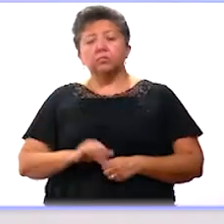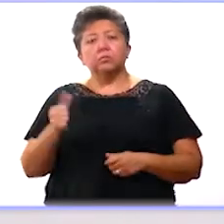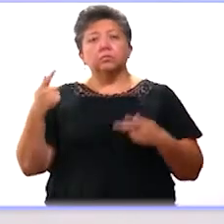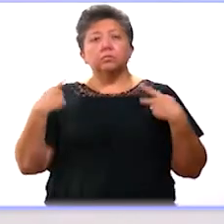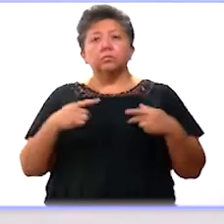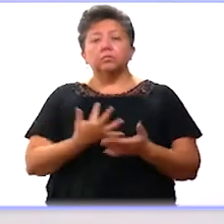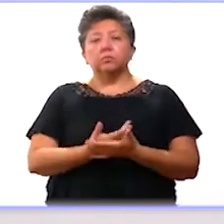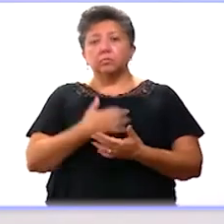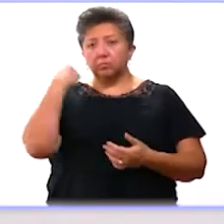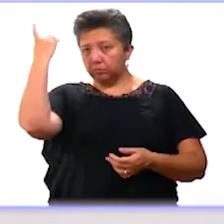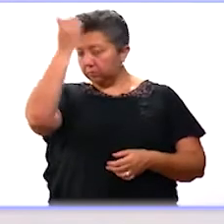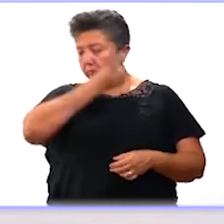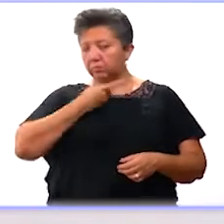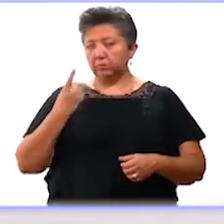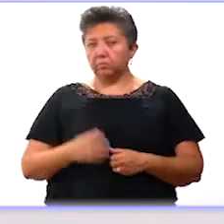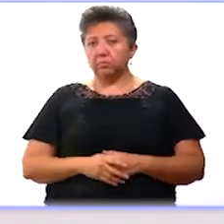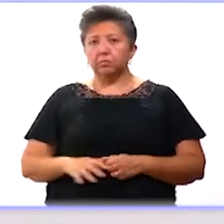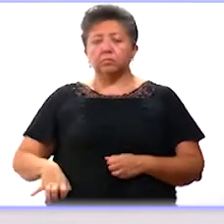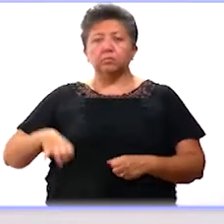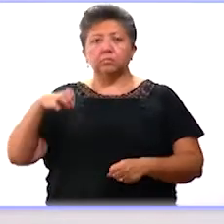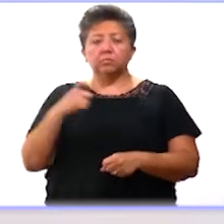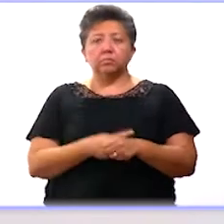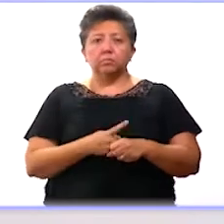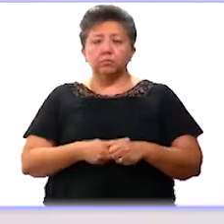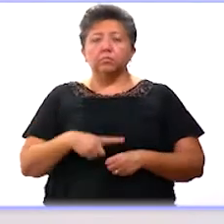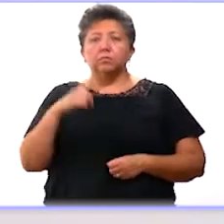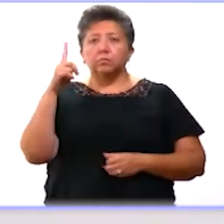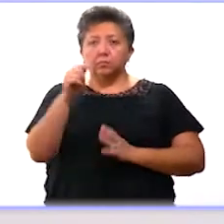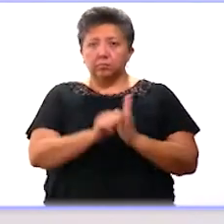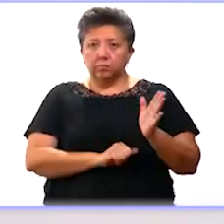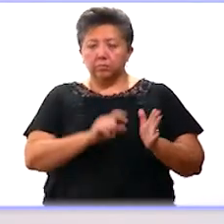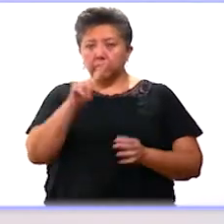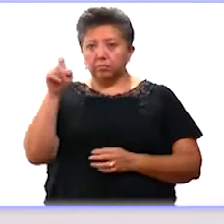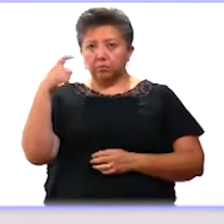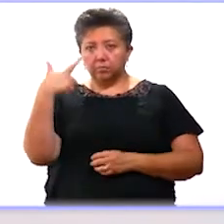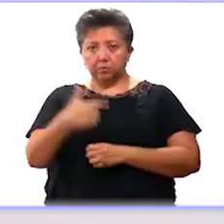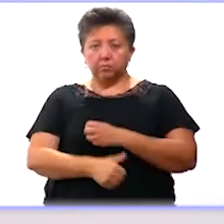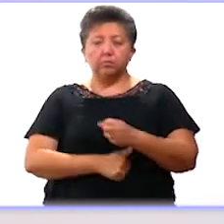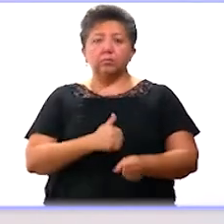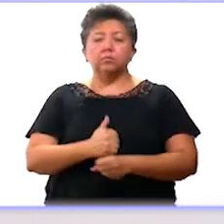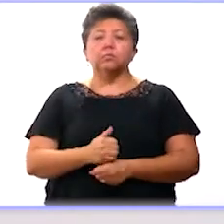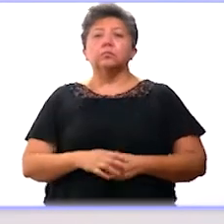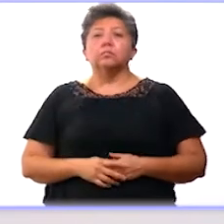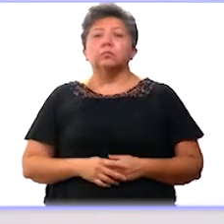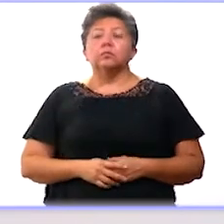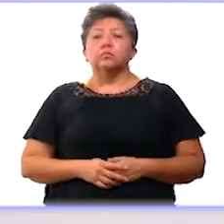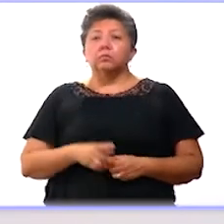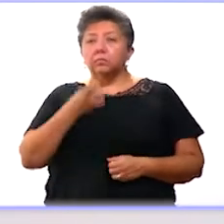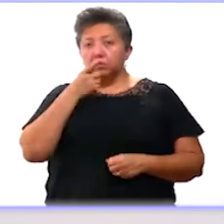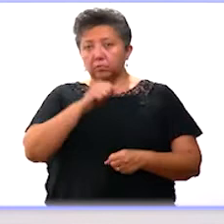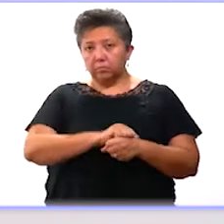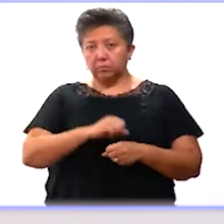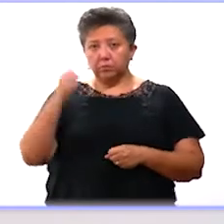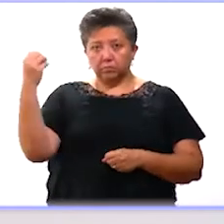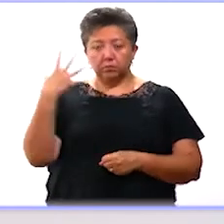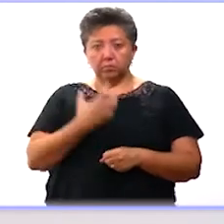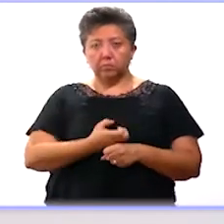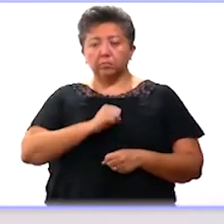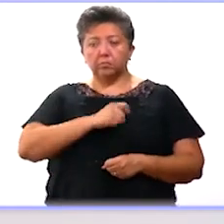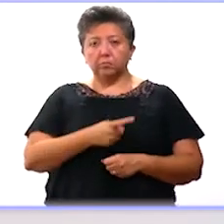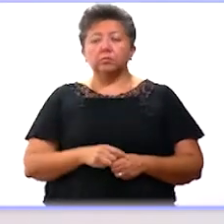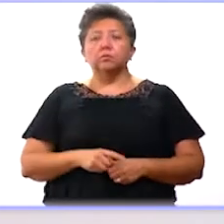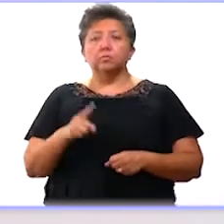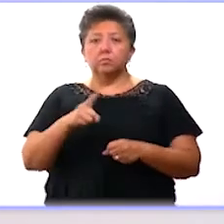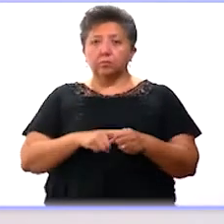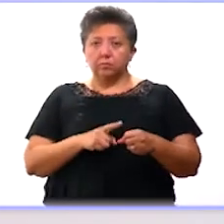Hay otros pacientes a la espera de diagnóstico. El rango de edad de los casos es de 1 mes a 107 años. Los indicadores semanales del Semáforo Estatal